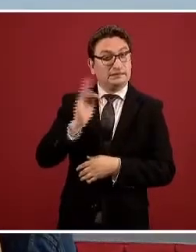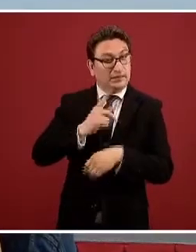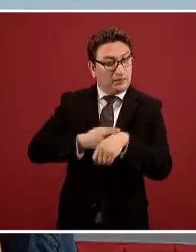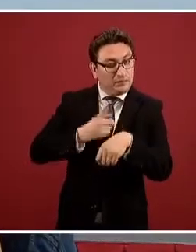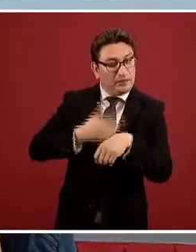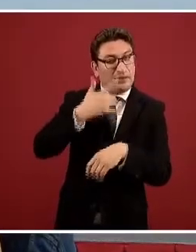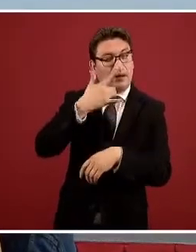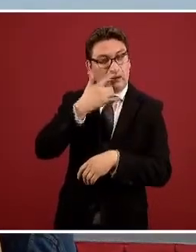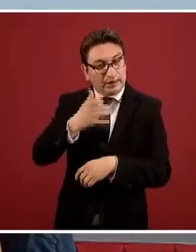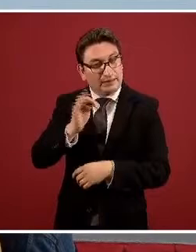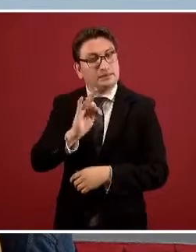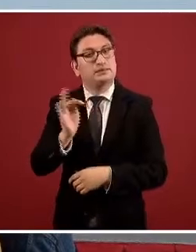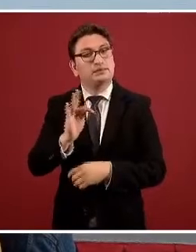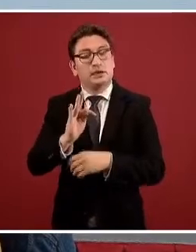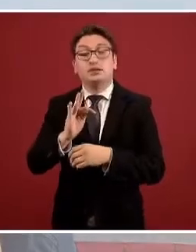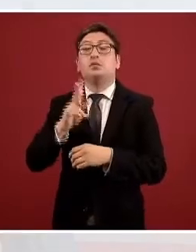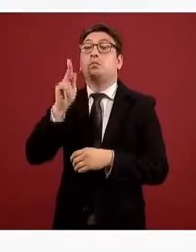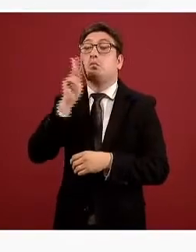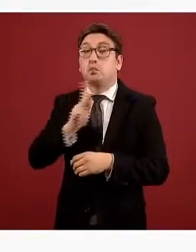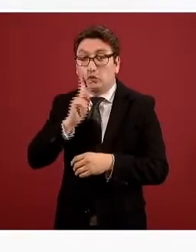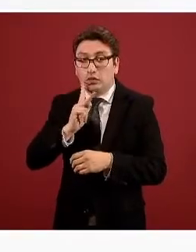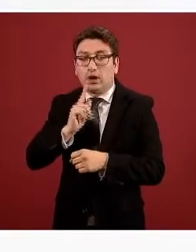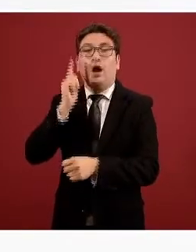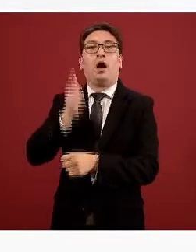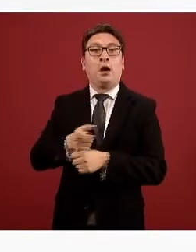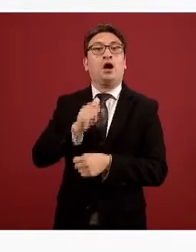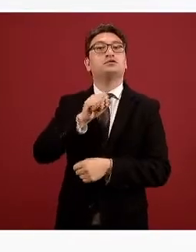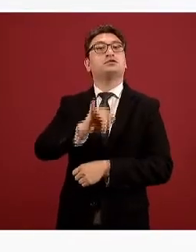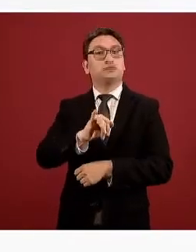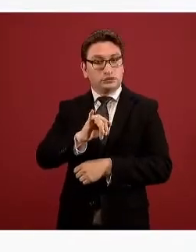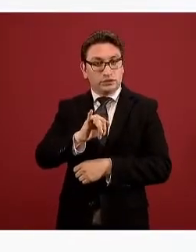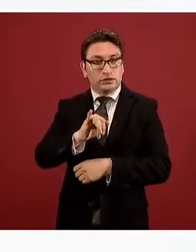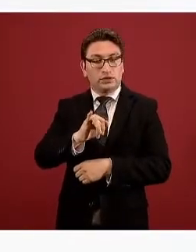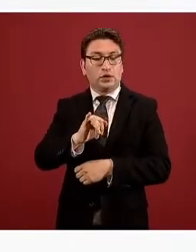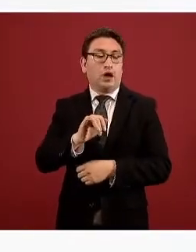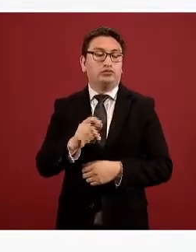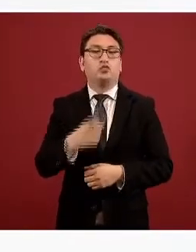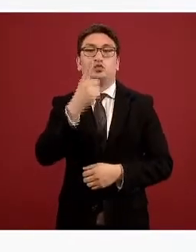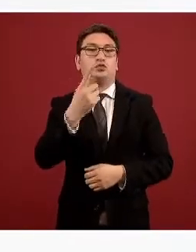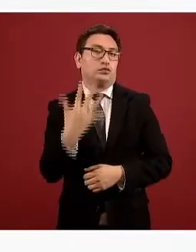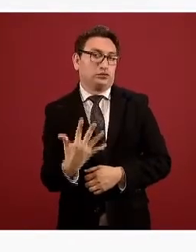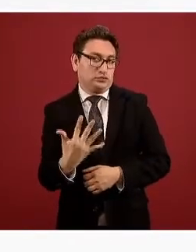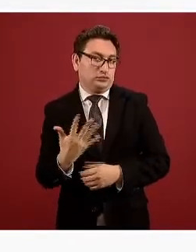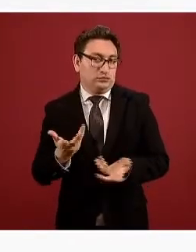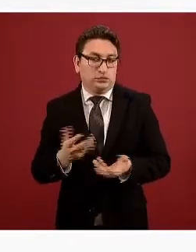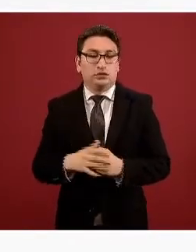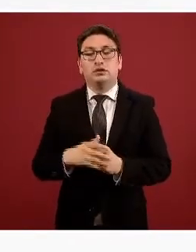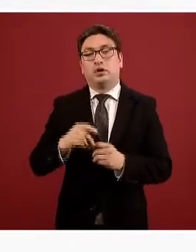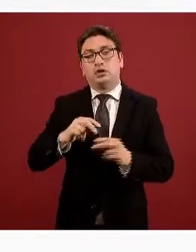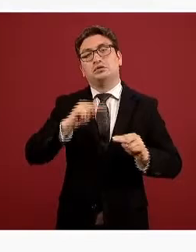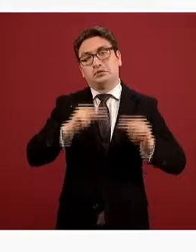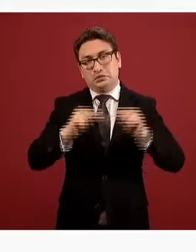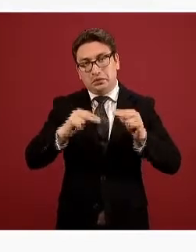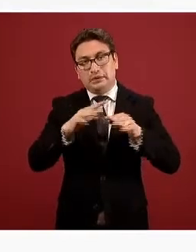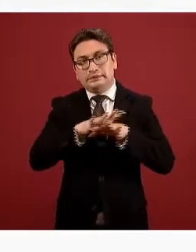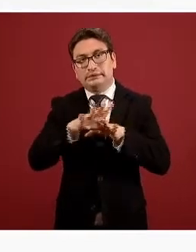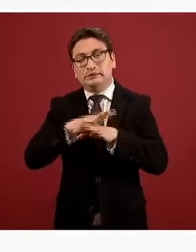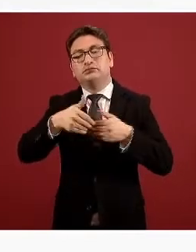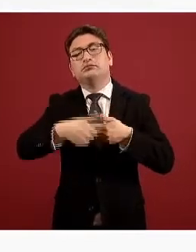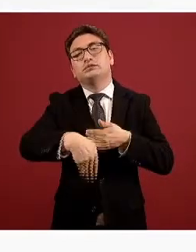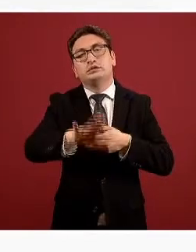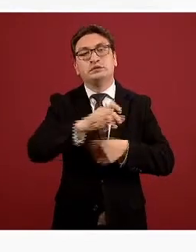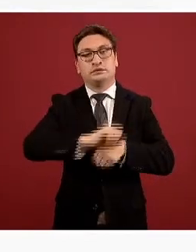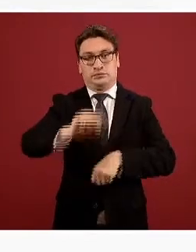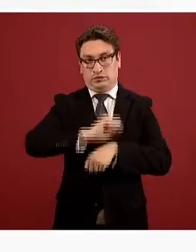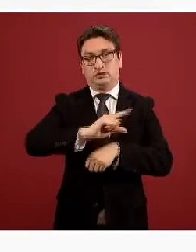sospechosos de COVID, se les hace la prueba y resultan positivas, una quinta parte. Esto va a ir cambiando a lo largo de las semanas y